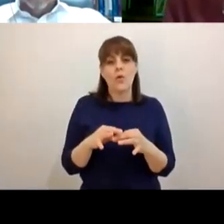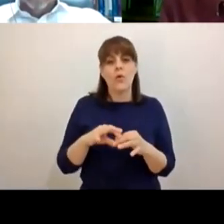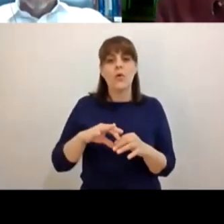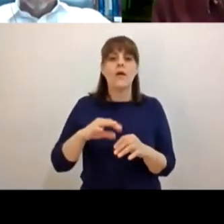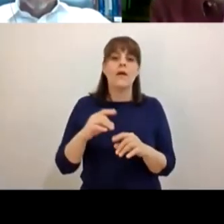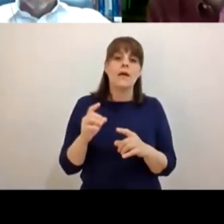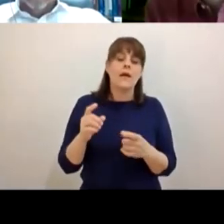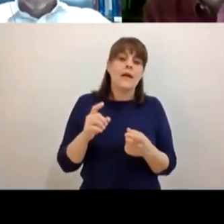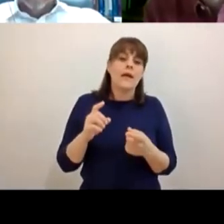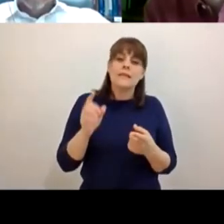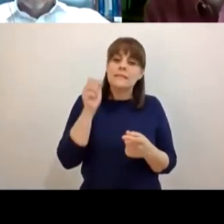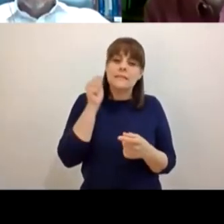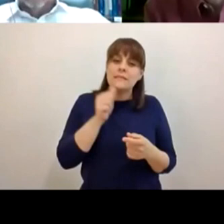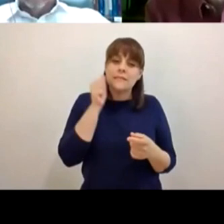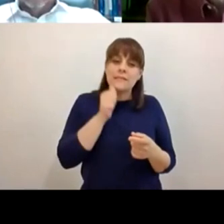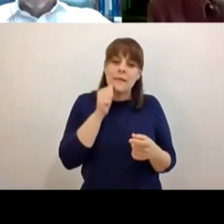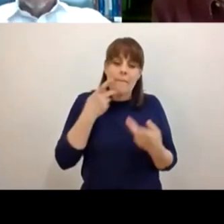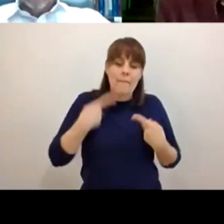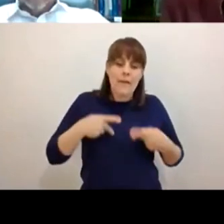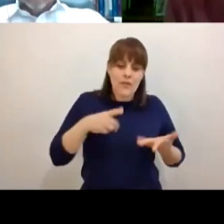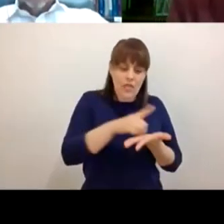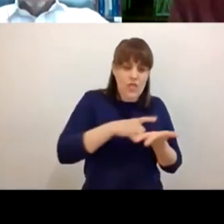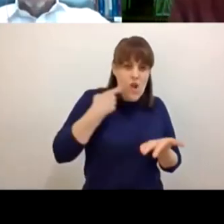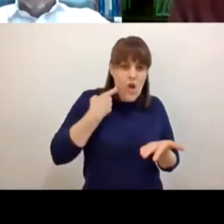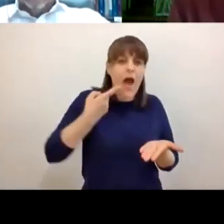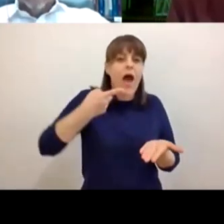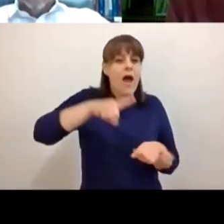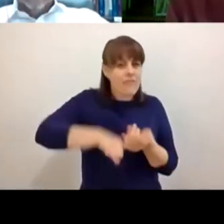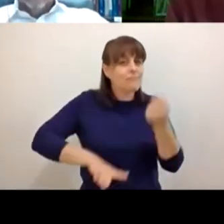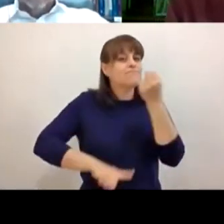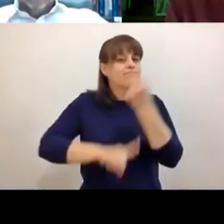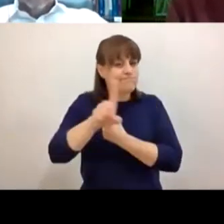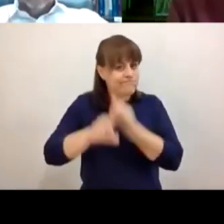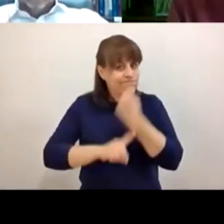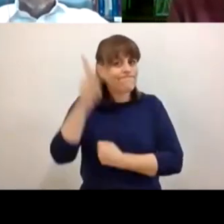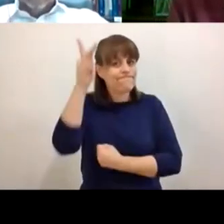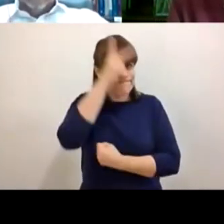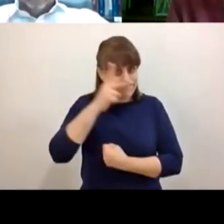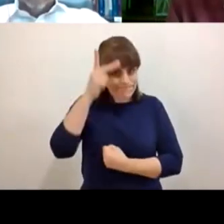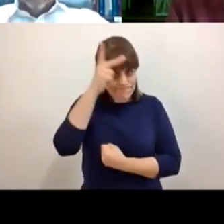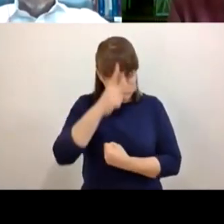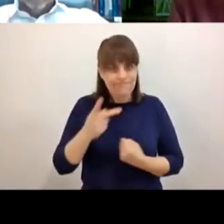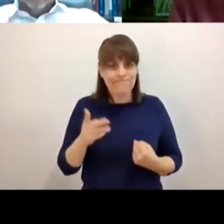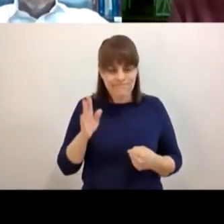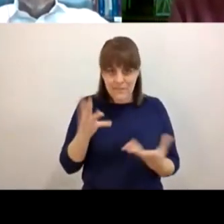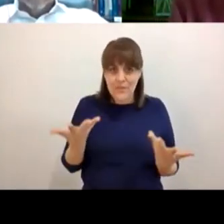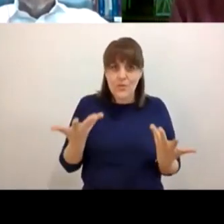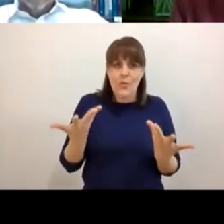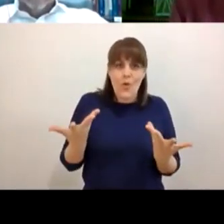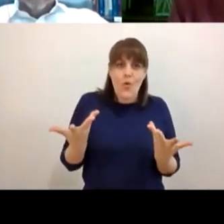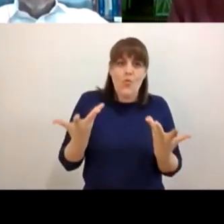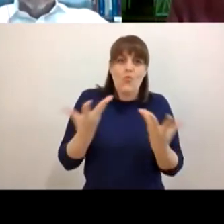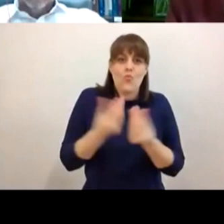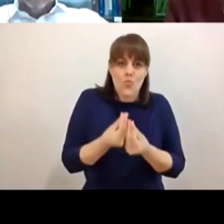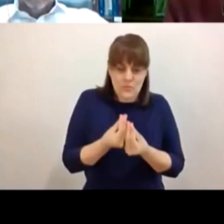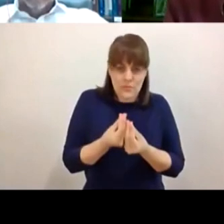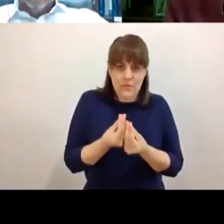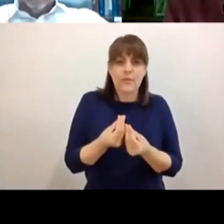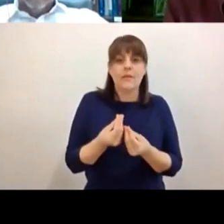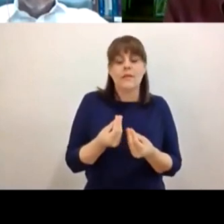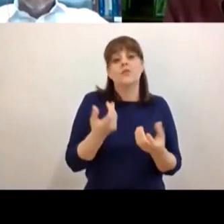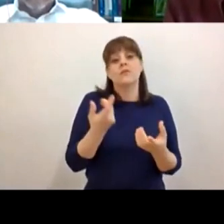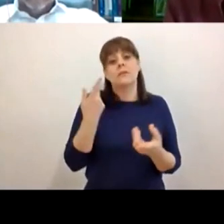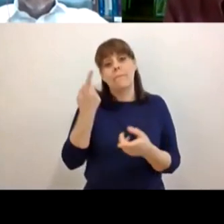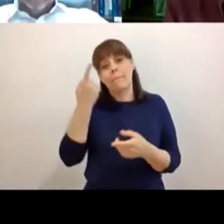síntoma mental en alguien que consume drogas que el que sea nada más una sustancia. Y por eso, y por razones presupuestales,